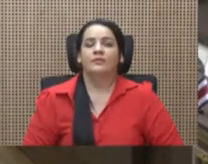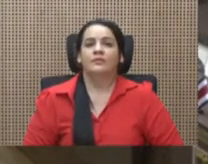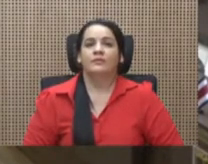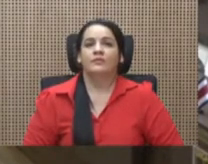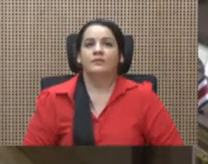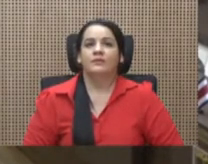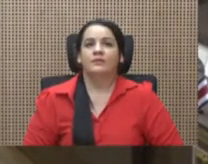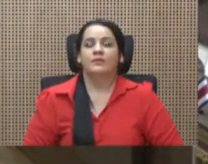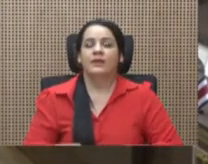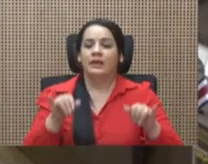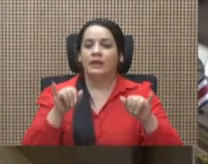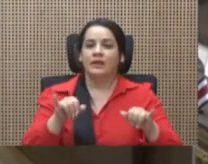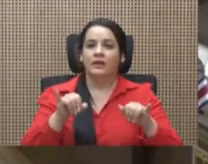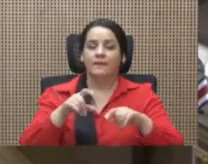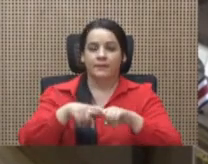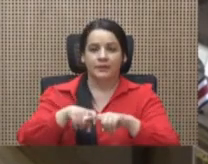quedaría pendiente.